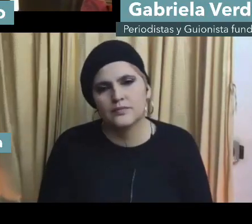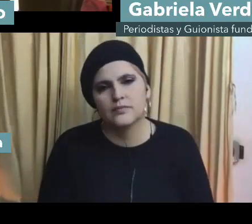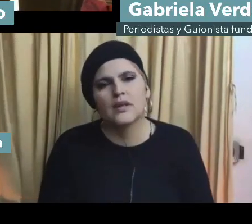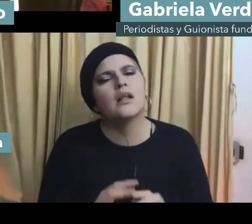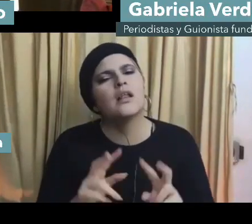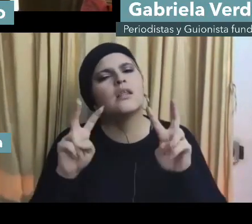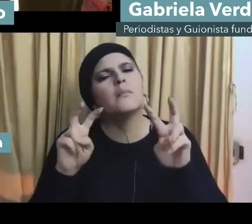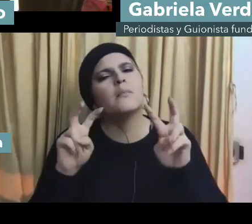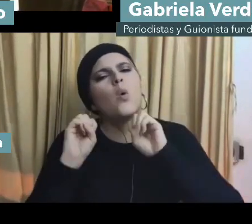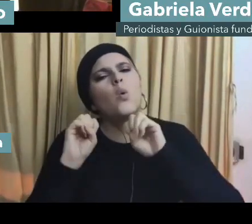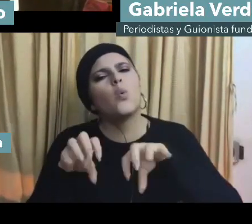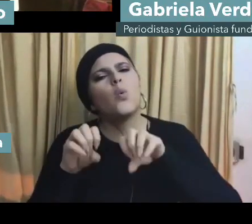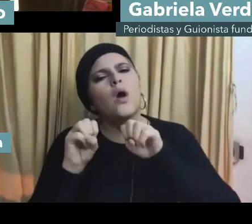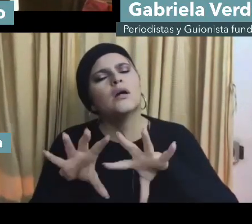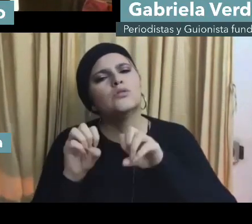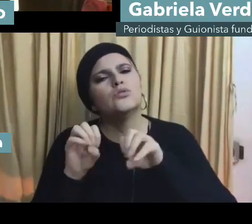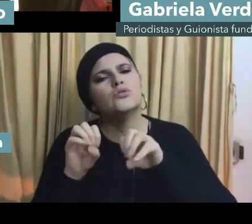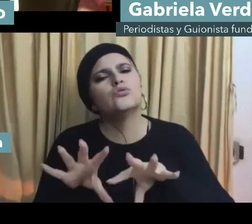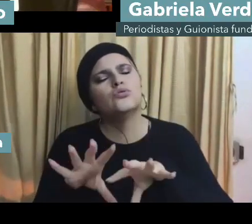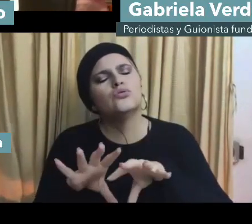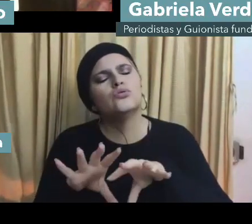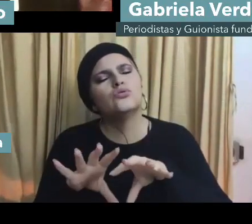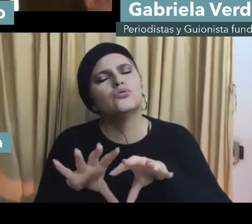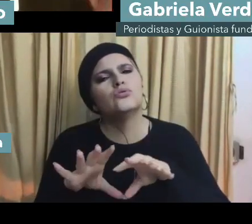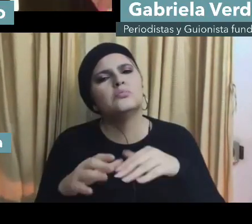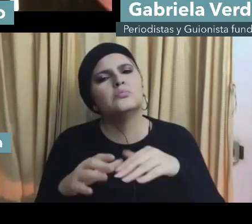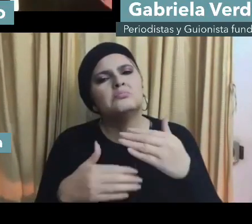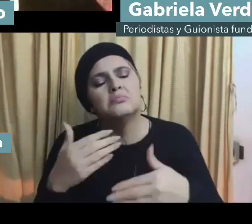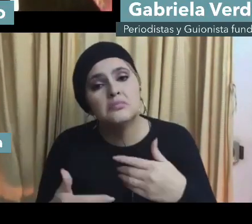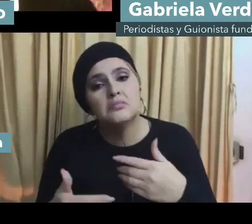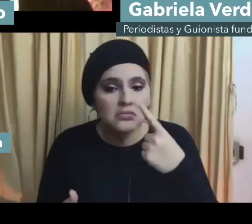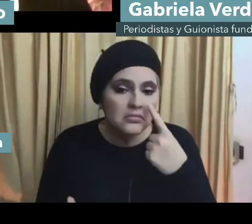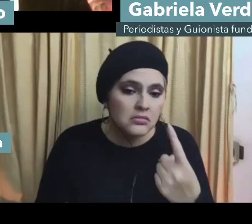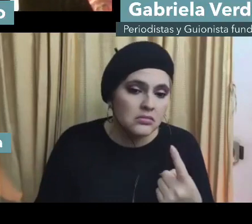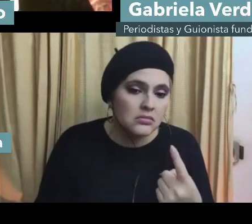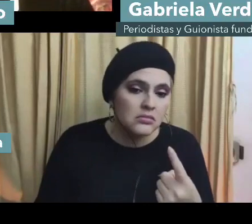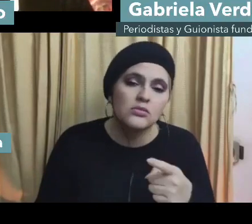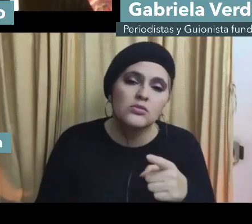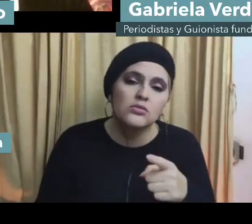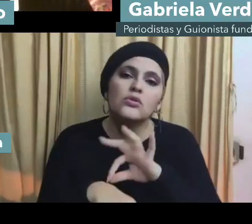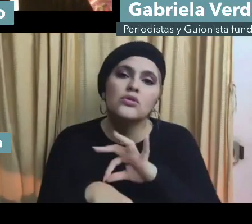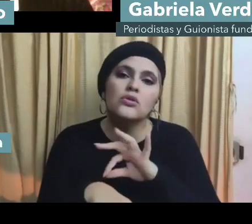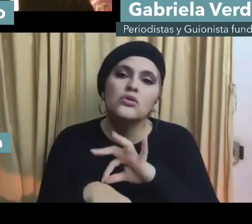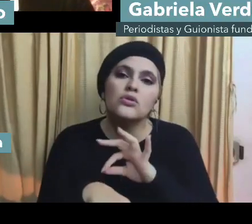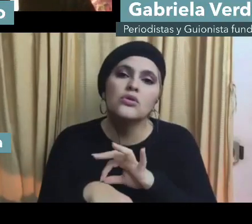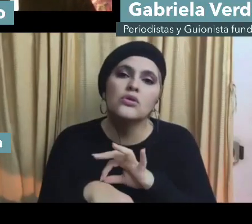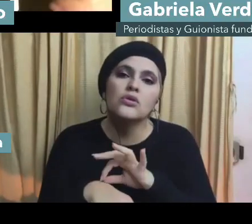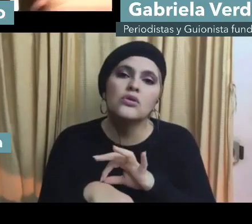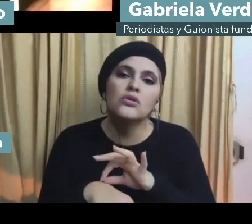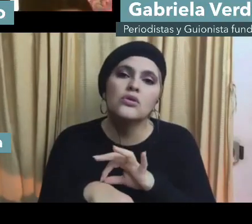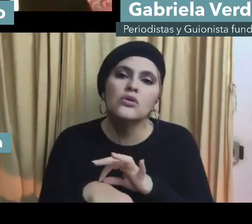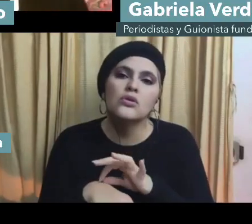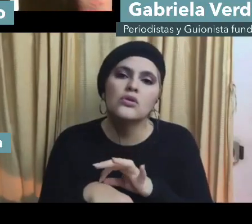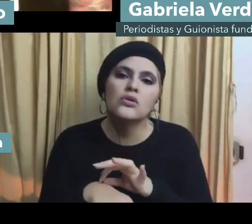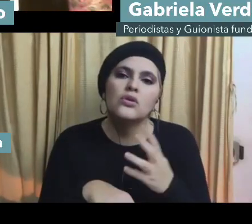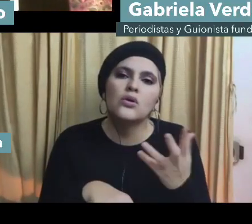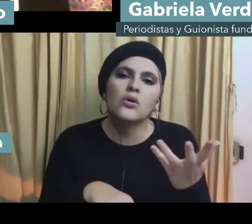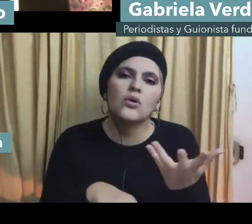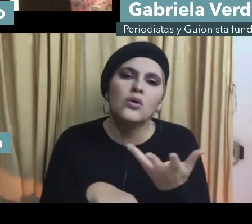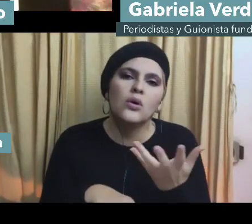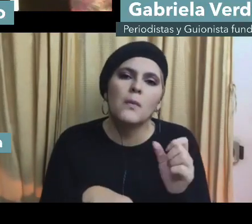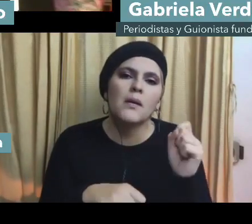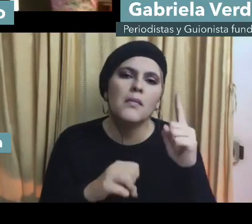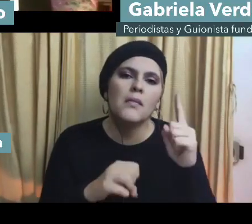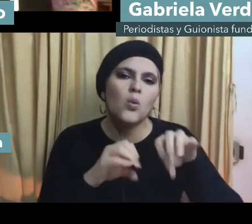en eso, pero ¿qué opina tu doctora respecto de recibir educación especial los primeros años y después pasar a una escuela regular, a un